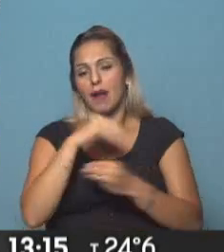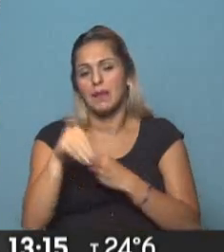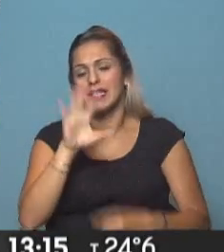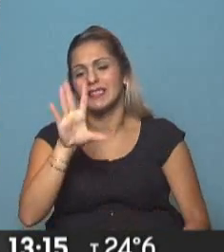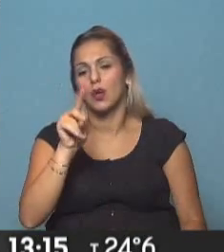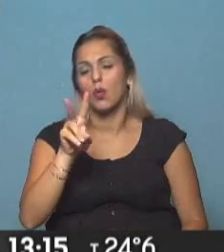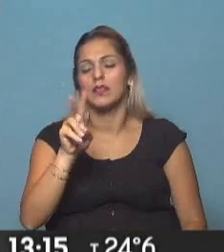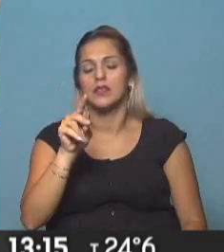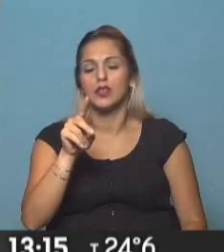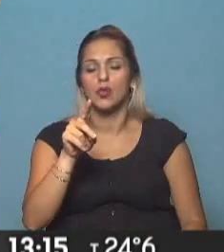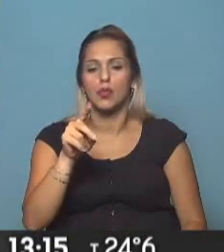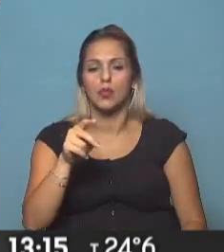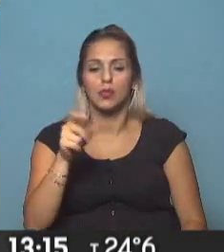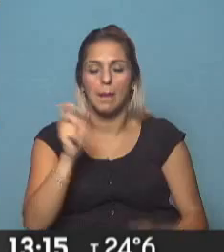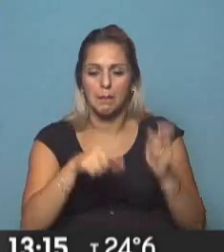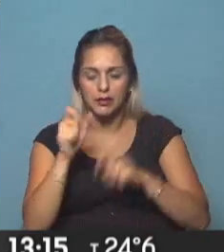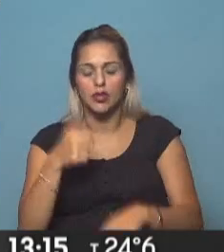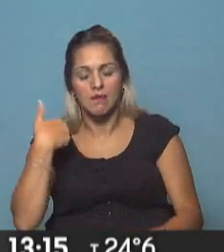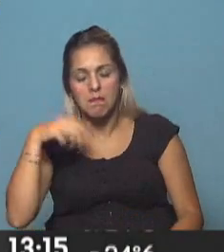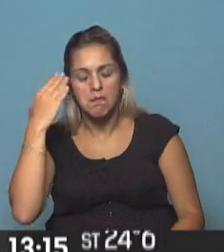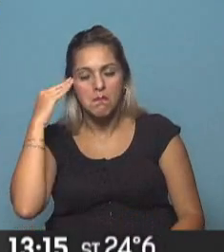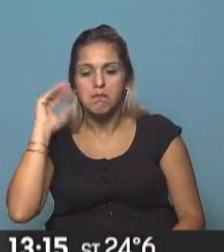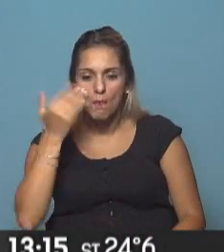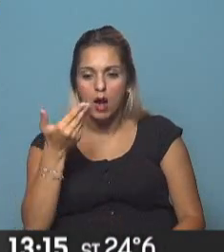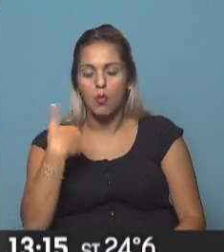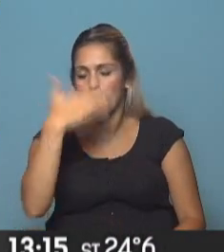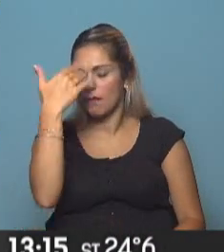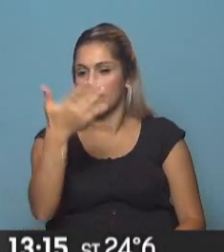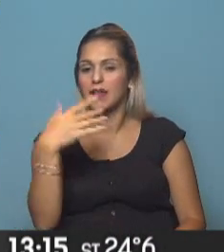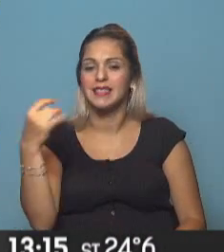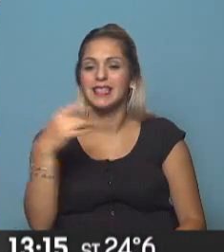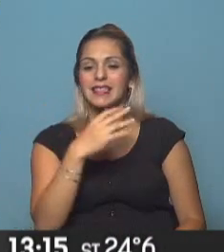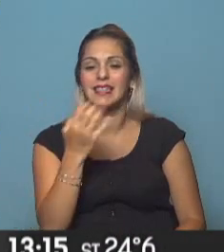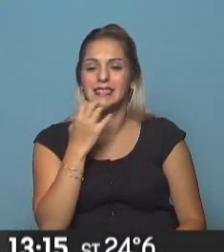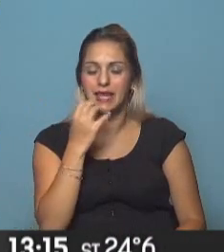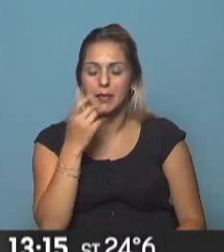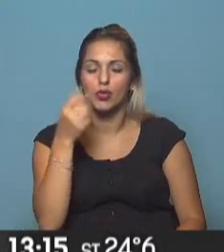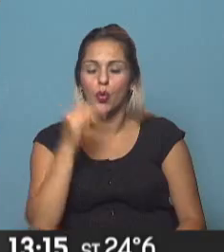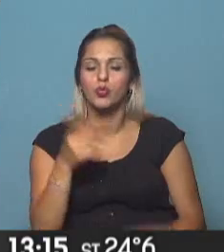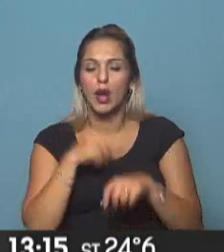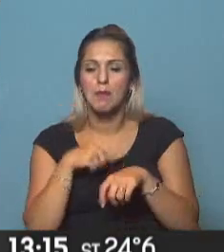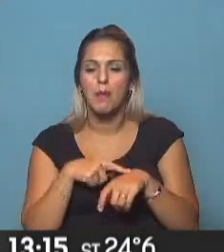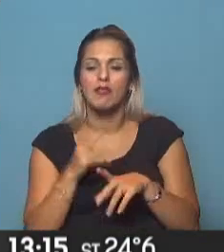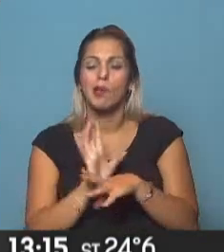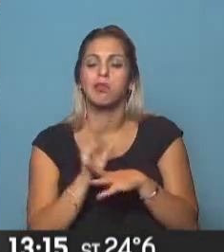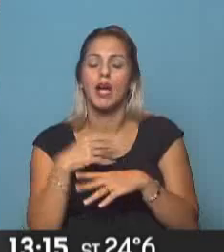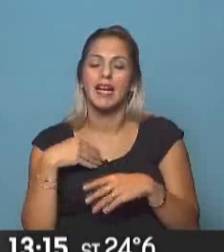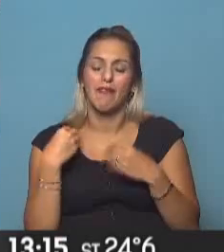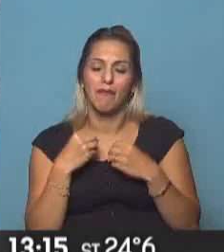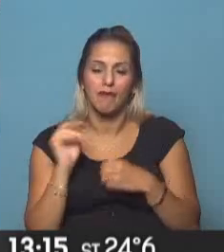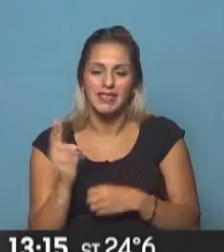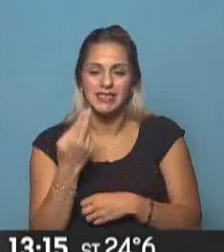más de 700 heridos recordarán frente al andén del ferrocarril Sarmiento el momento donde perdieron la vida a sus